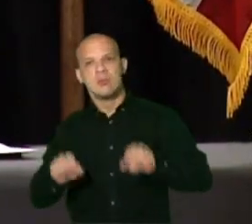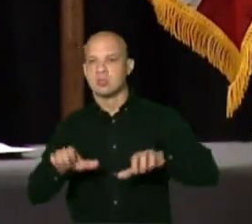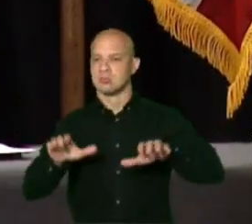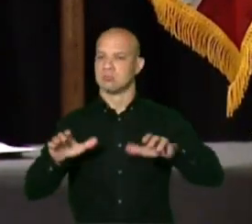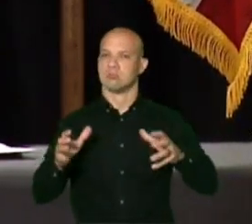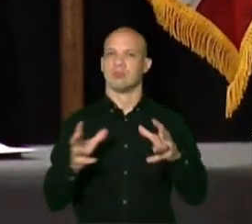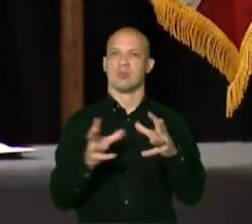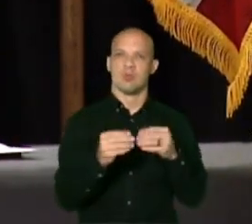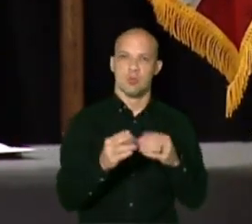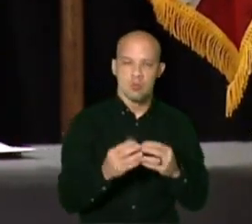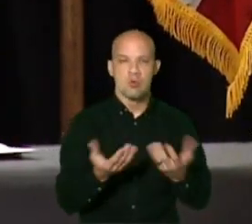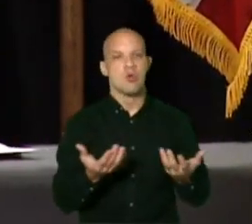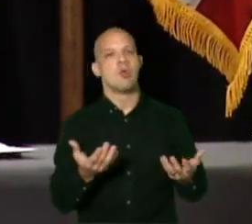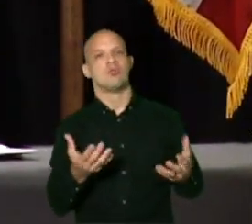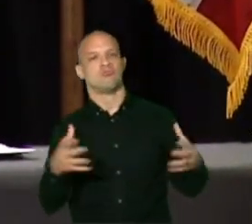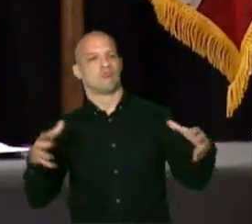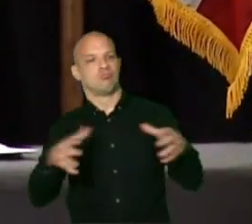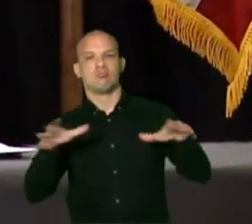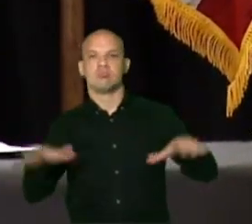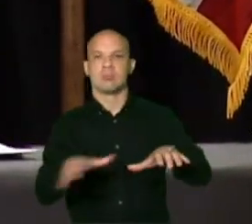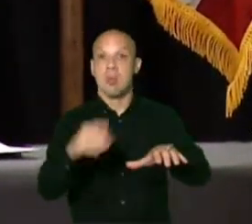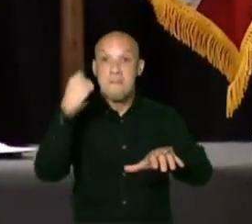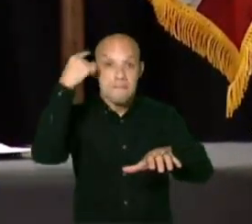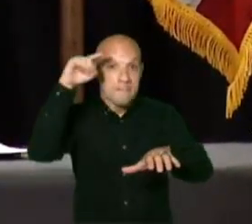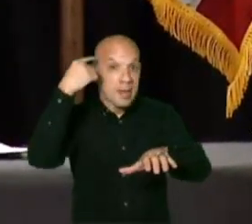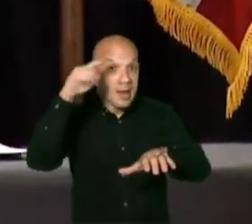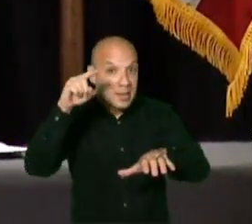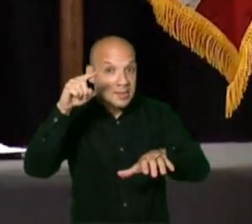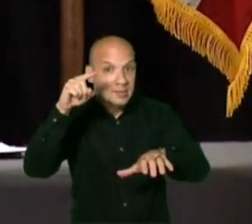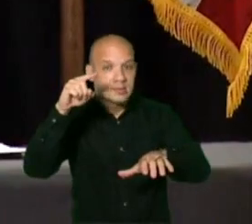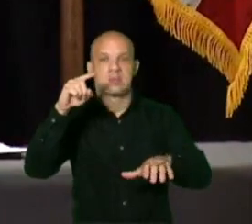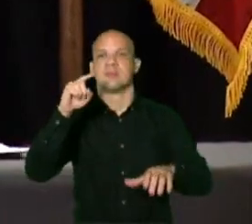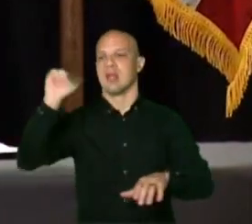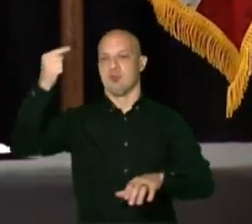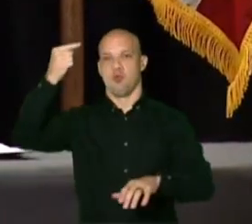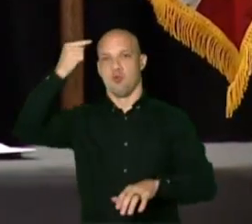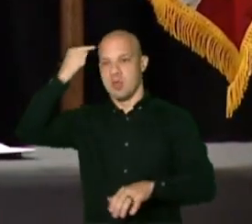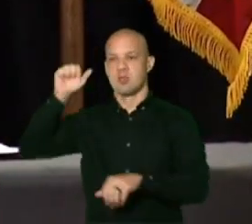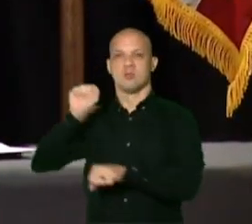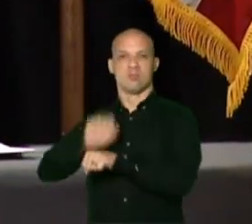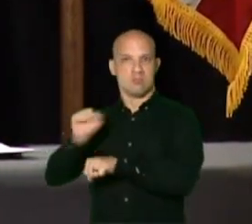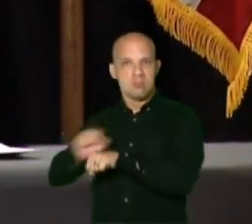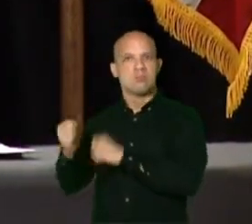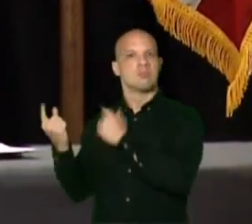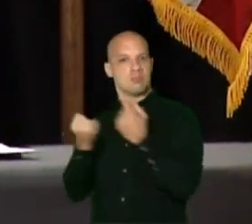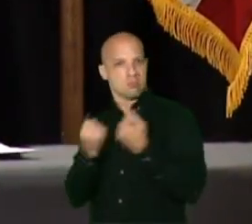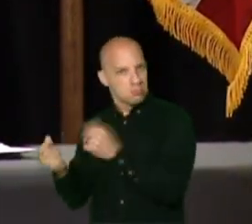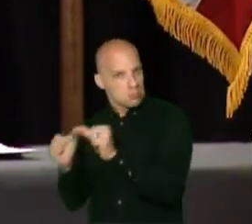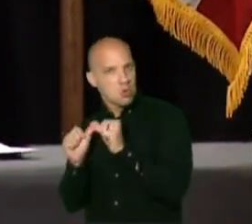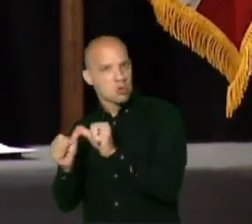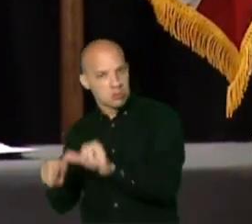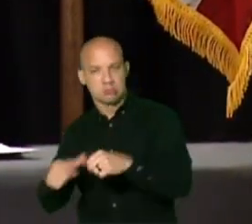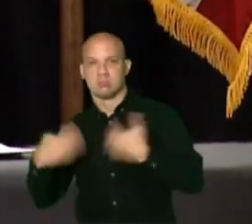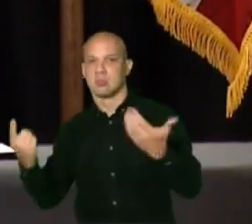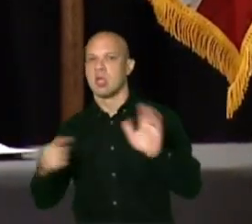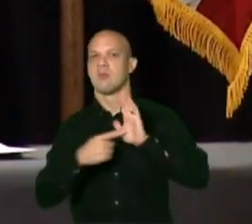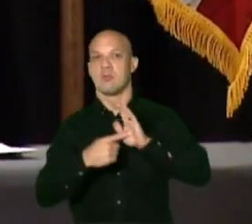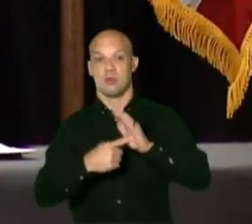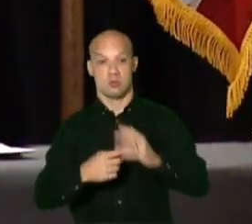actividad o reunión necesaria para cumplir con sus deberes ministeriales, tales como las vistas públicas, para